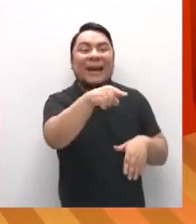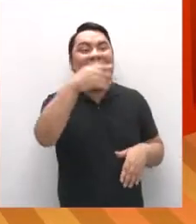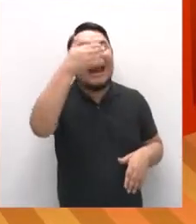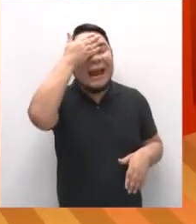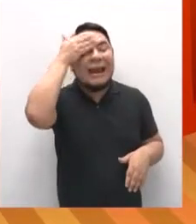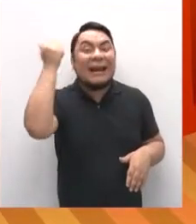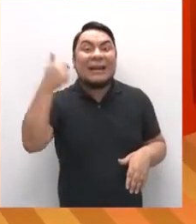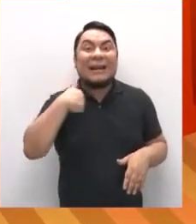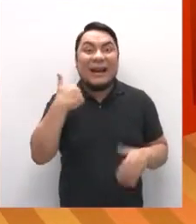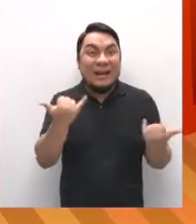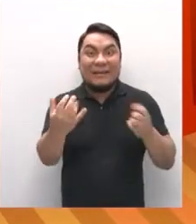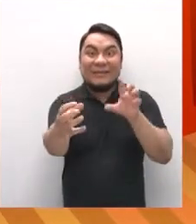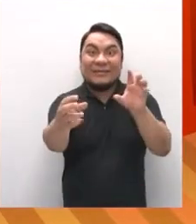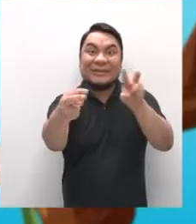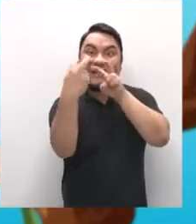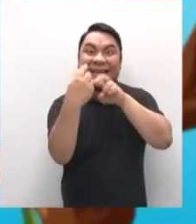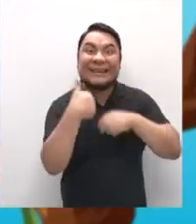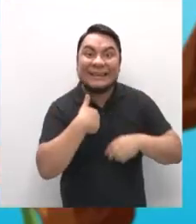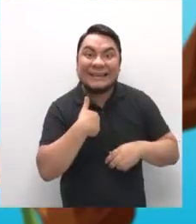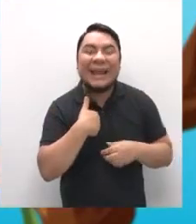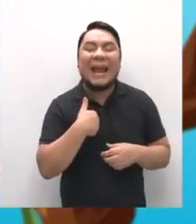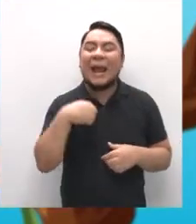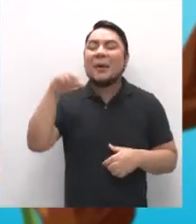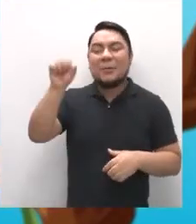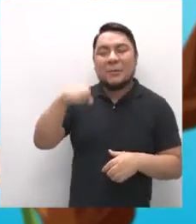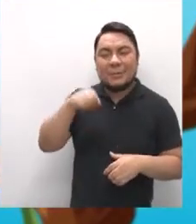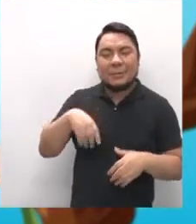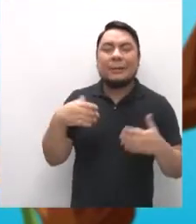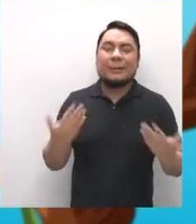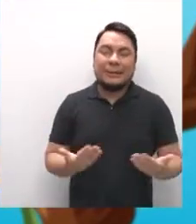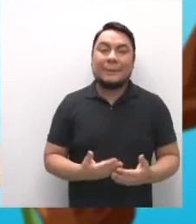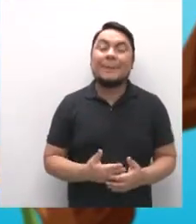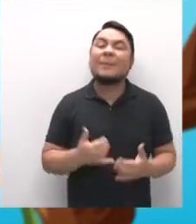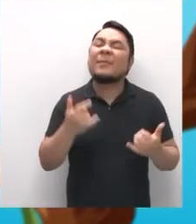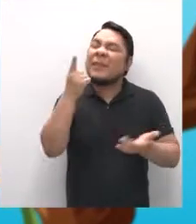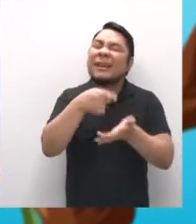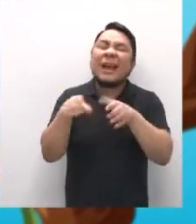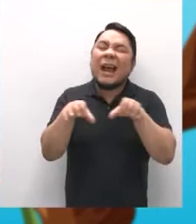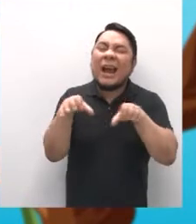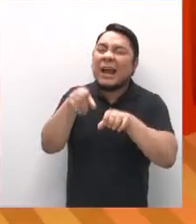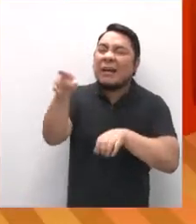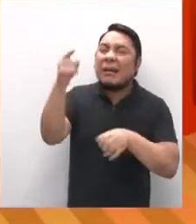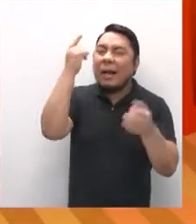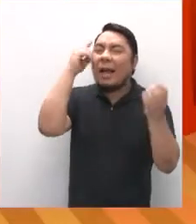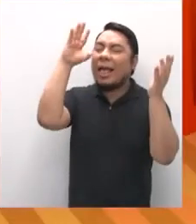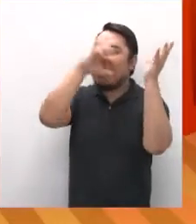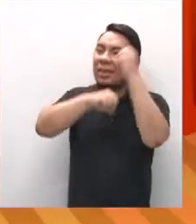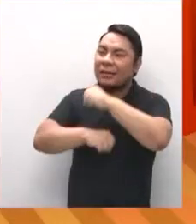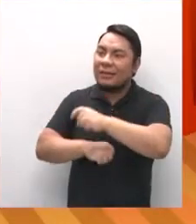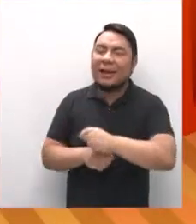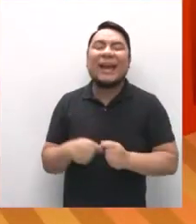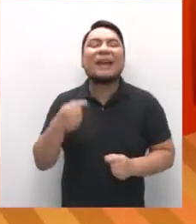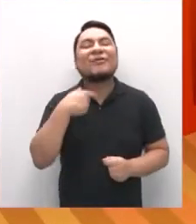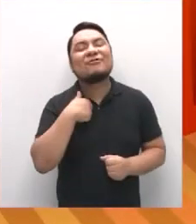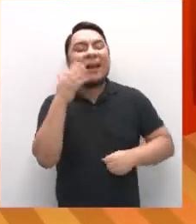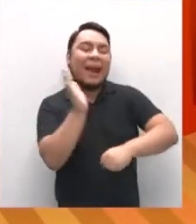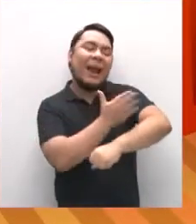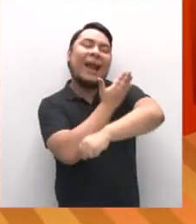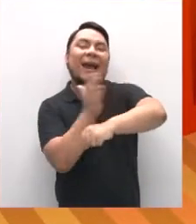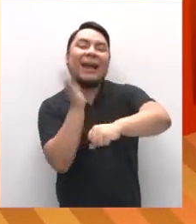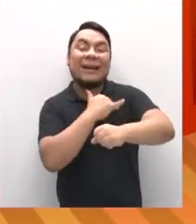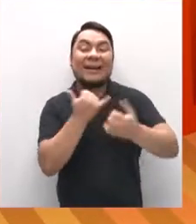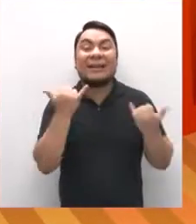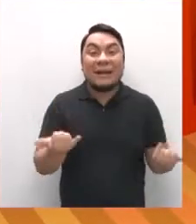ya era mi turno en el programa. Así veo, Calcetín. ¿Qué estabas haciendo? Estaba cantando. Es que es el